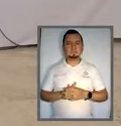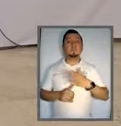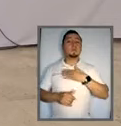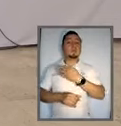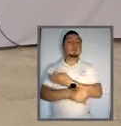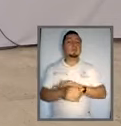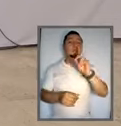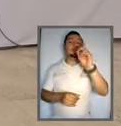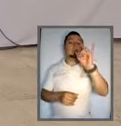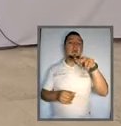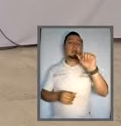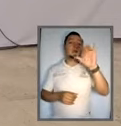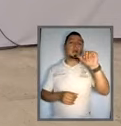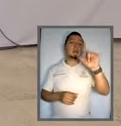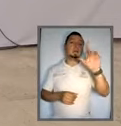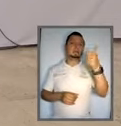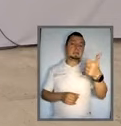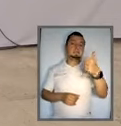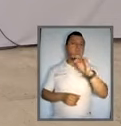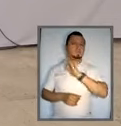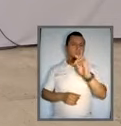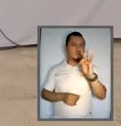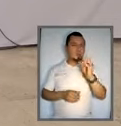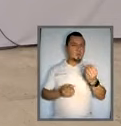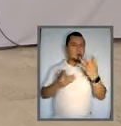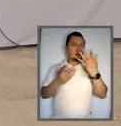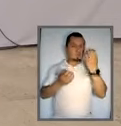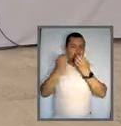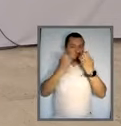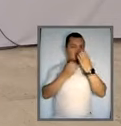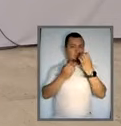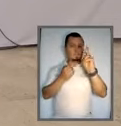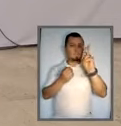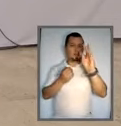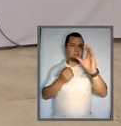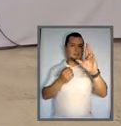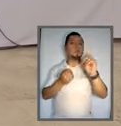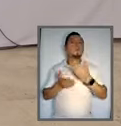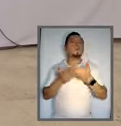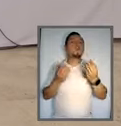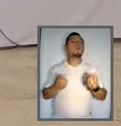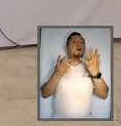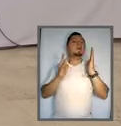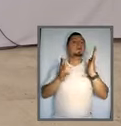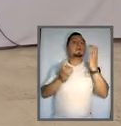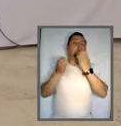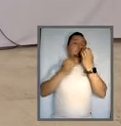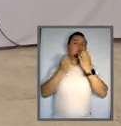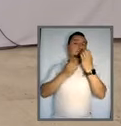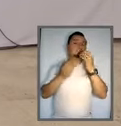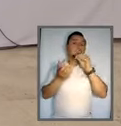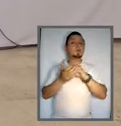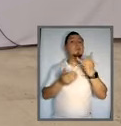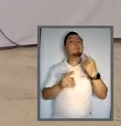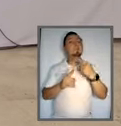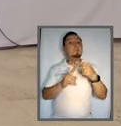Buenas tardes, Diana Barajas de Canal 6. Si me pudieran precisar cuántas pruebas de PCR han adquirido hasta el momento y cuántas planean adquirir